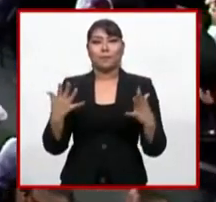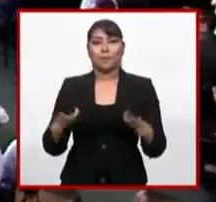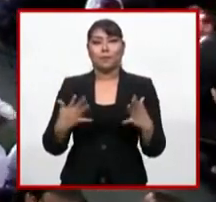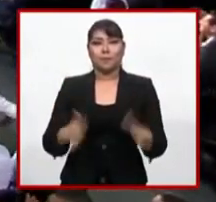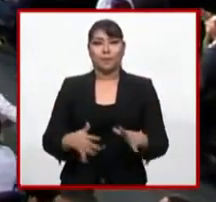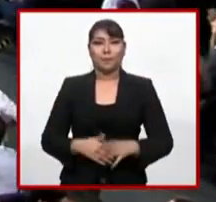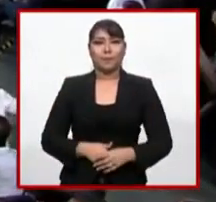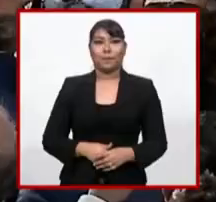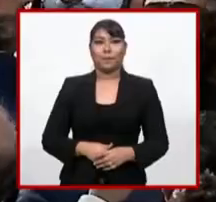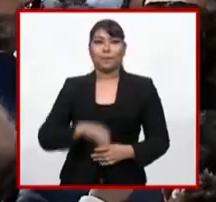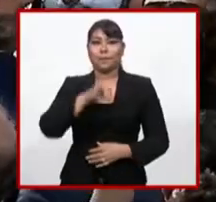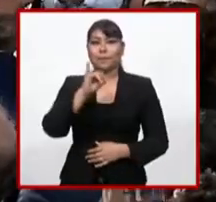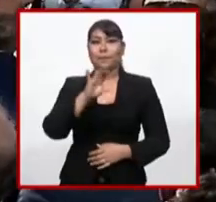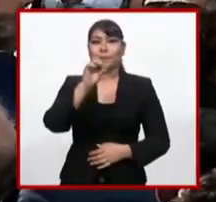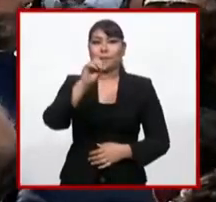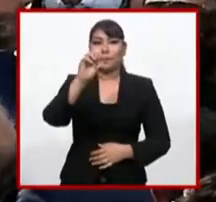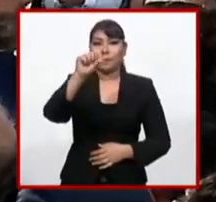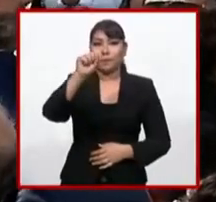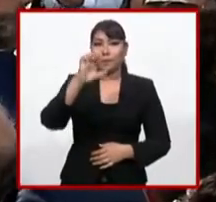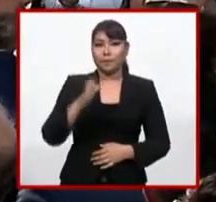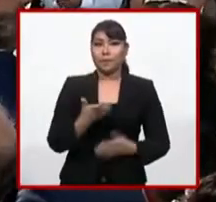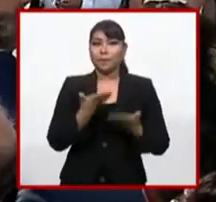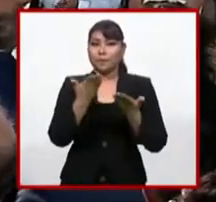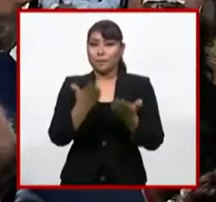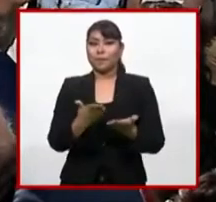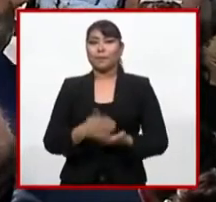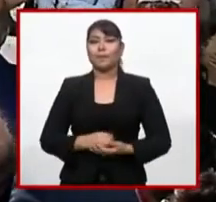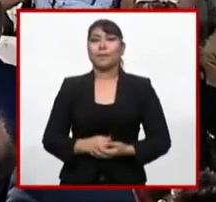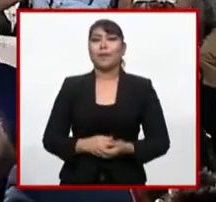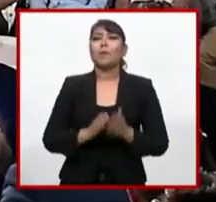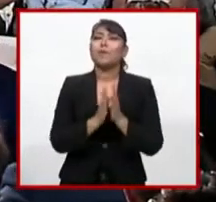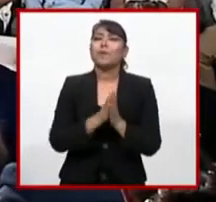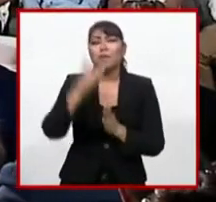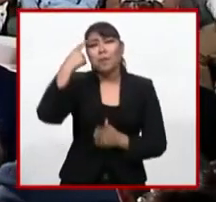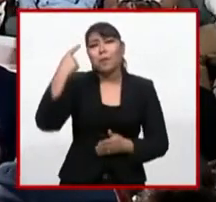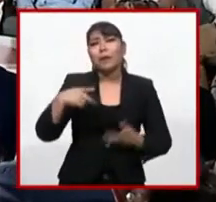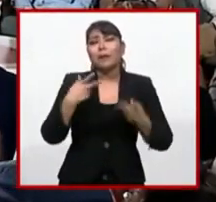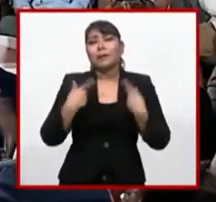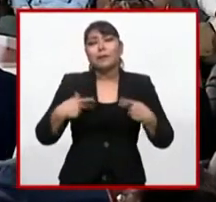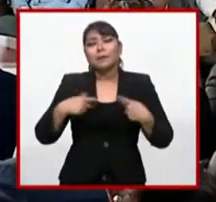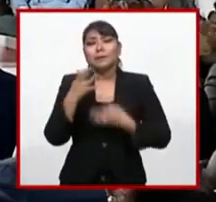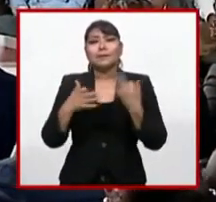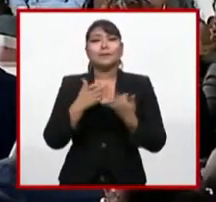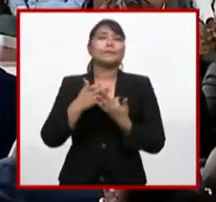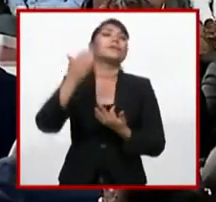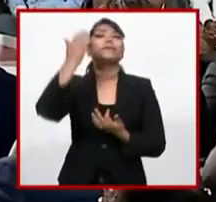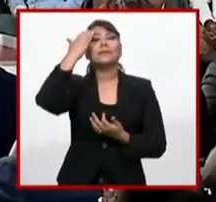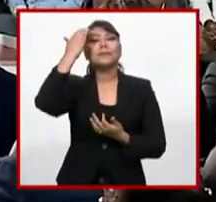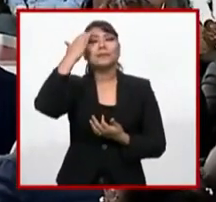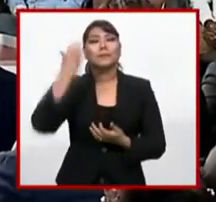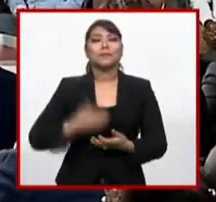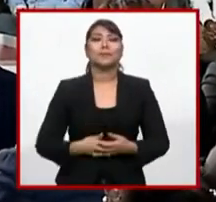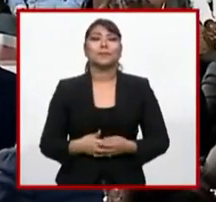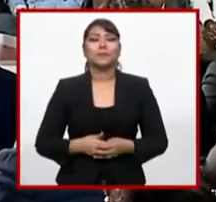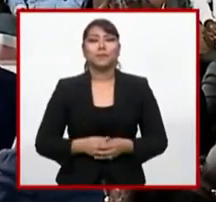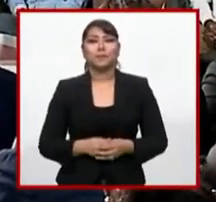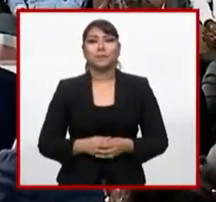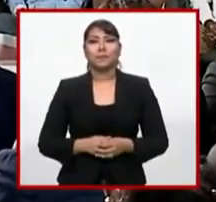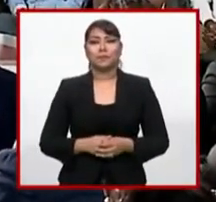Aquí está José Salguero, por favor, sí, para que te vean. Quiero decirles